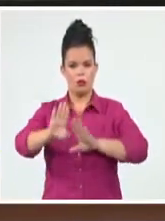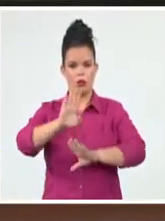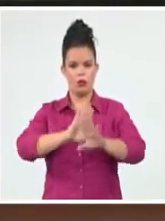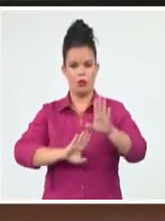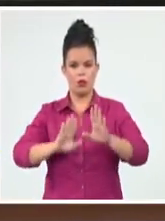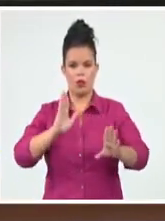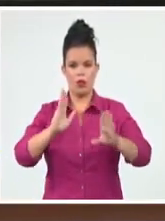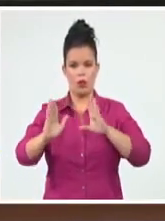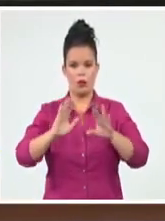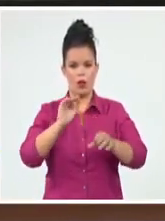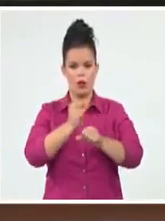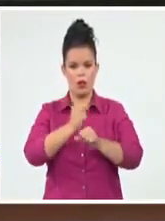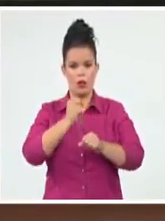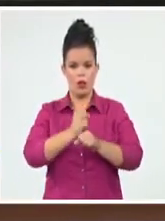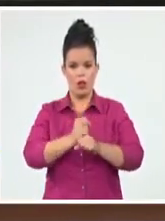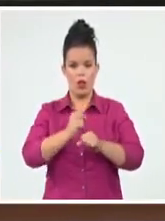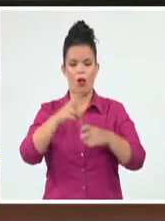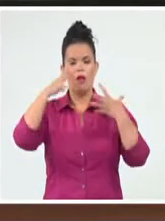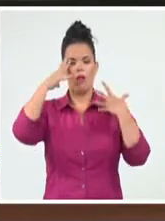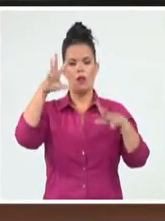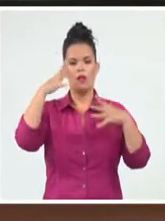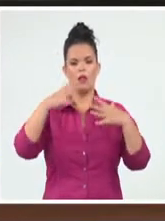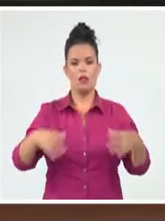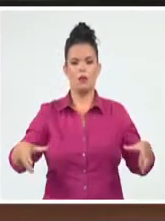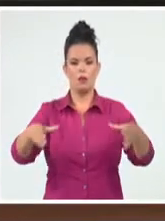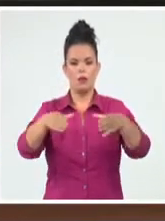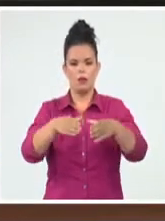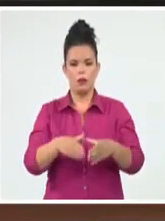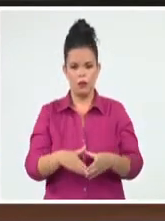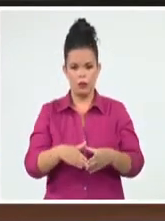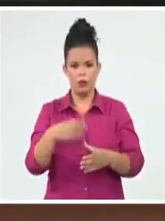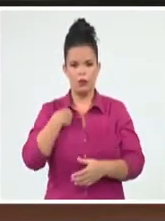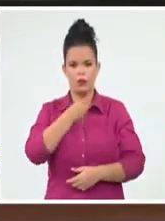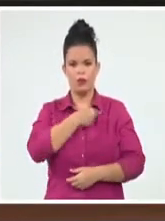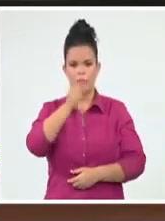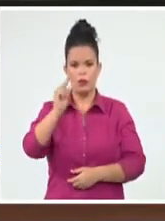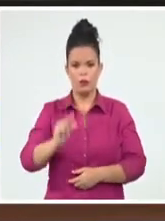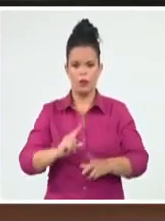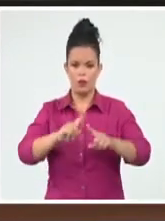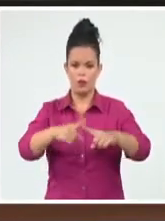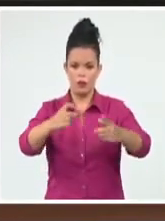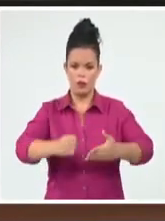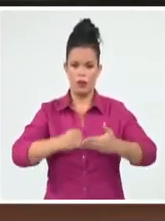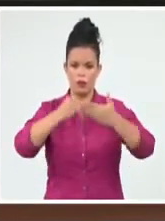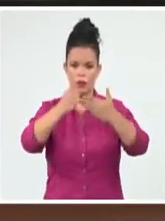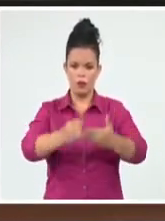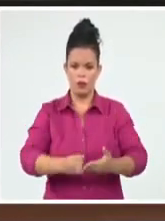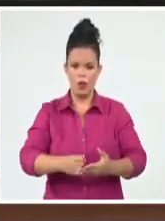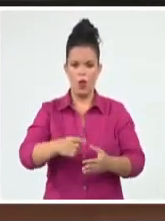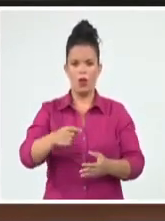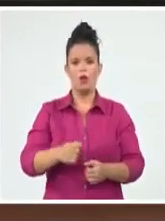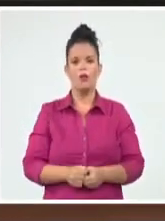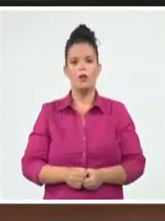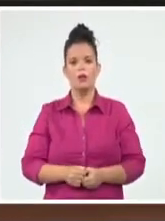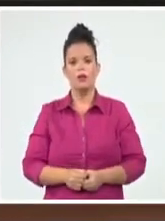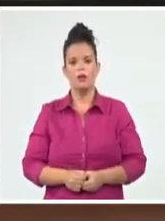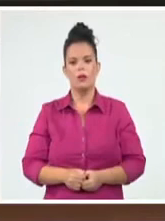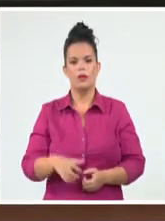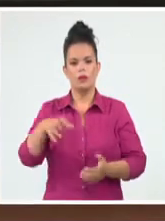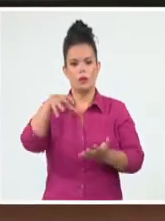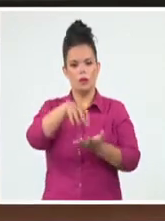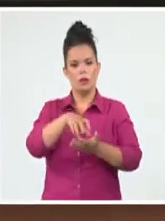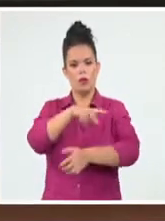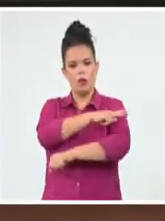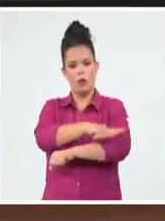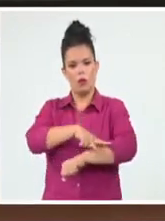Henry Riff, que laboró en la isla caribeña de San Cristóbal y Nieves. Felicitaciones por los resultados en su trabajo. Bienvenidos a